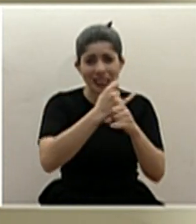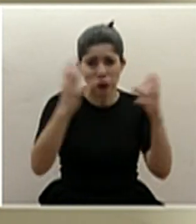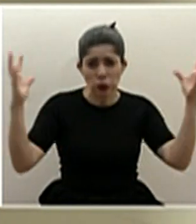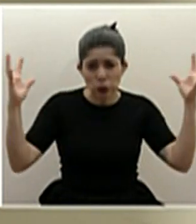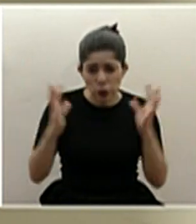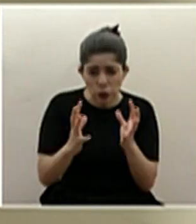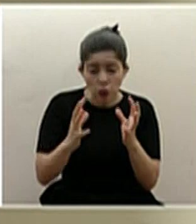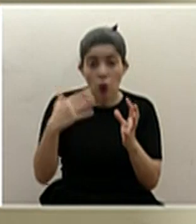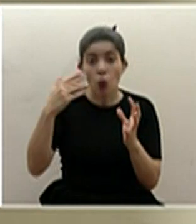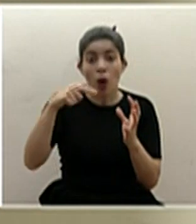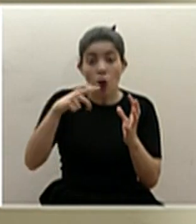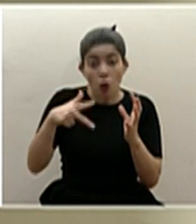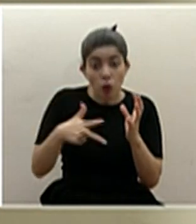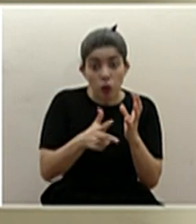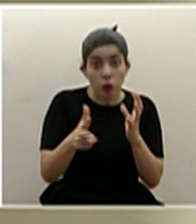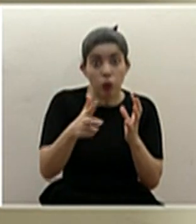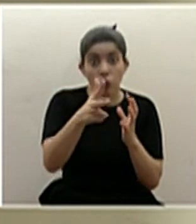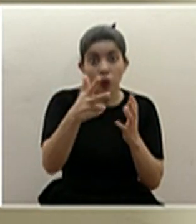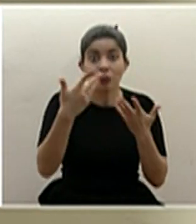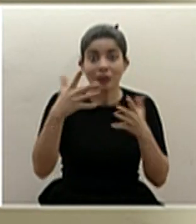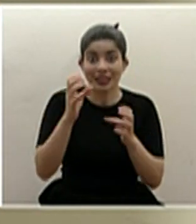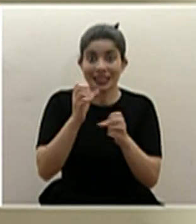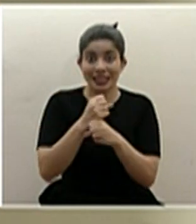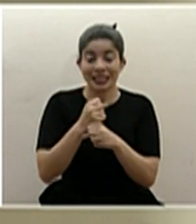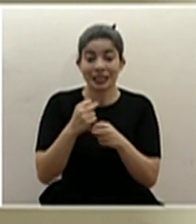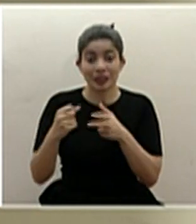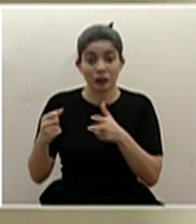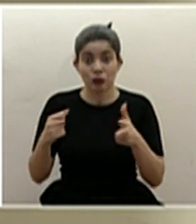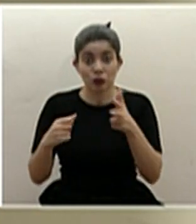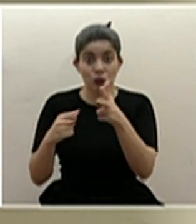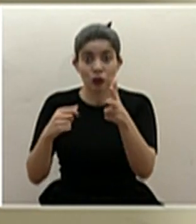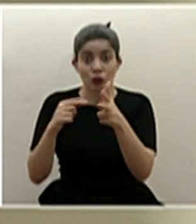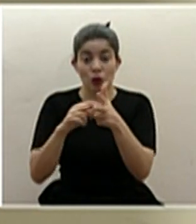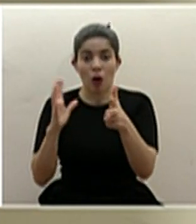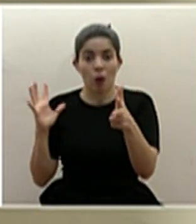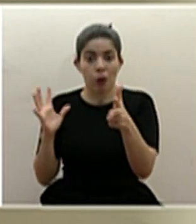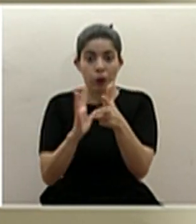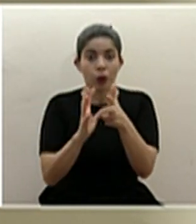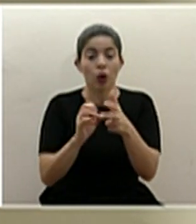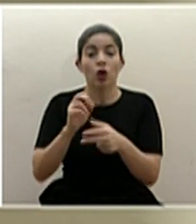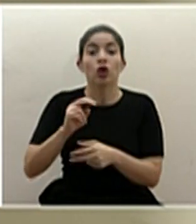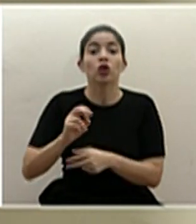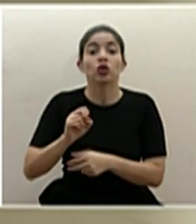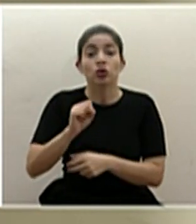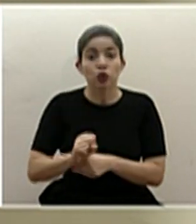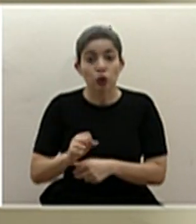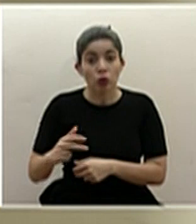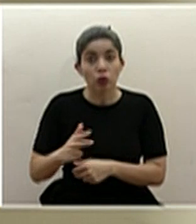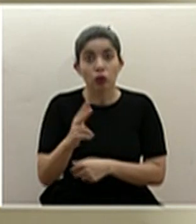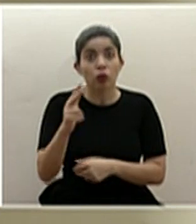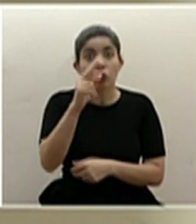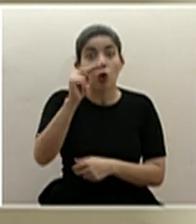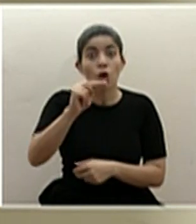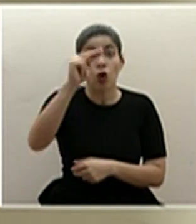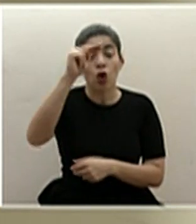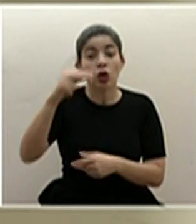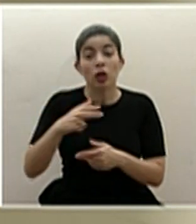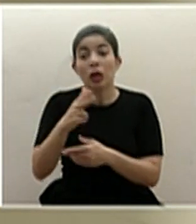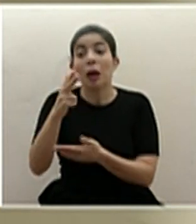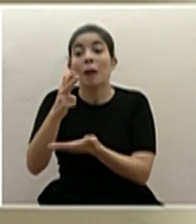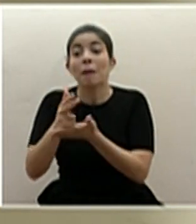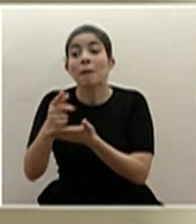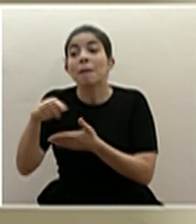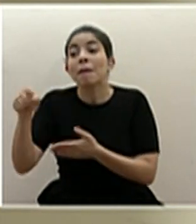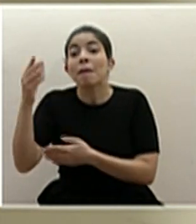que se da un desplazamiento de esto, como ya lo hemos hecho en el flujos de convoy de sur a norte, cuando se para a un lugar para que ellos hagan sus